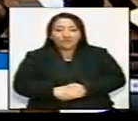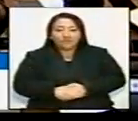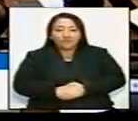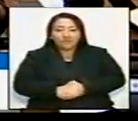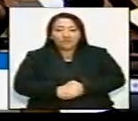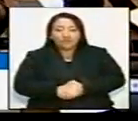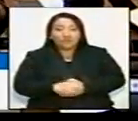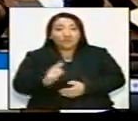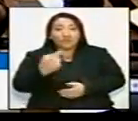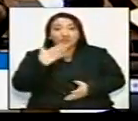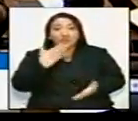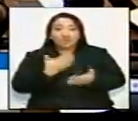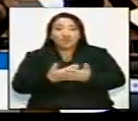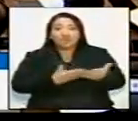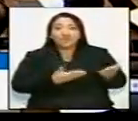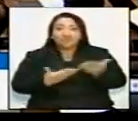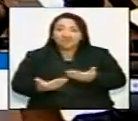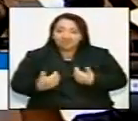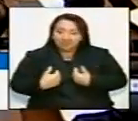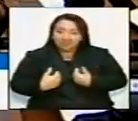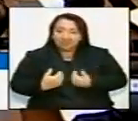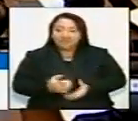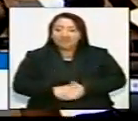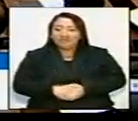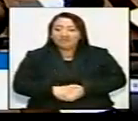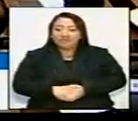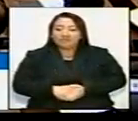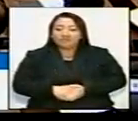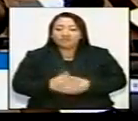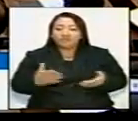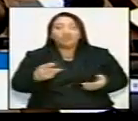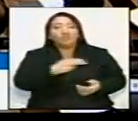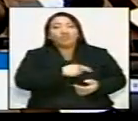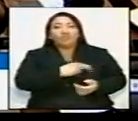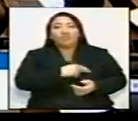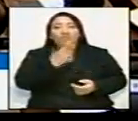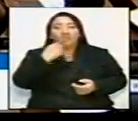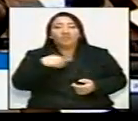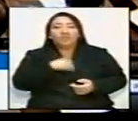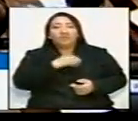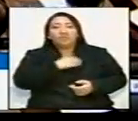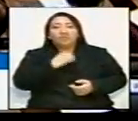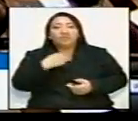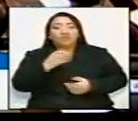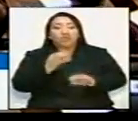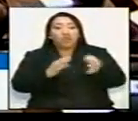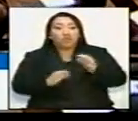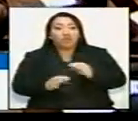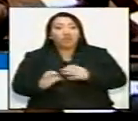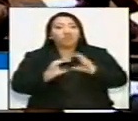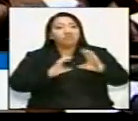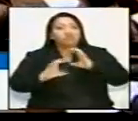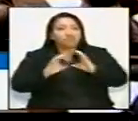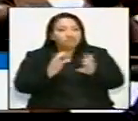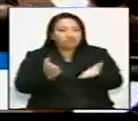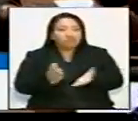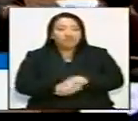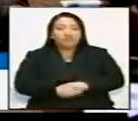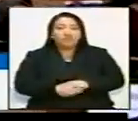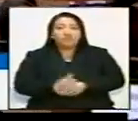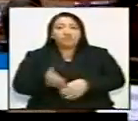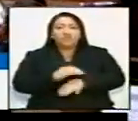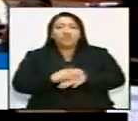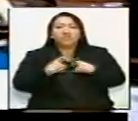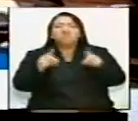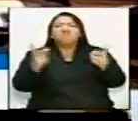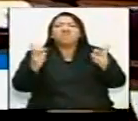que agradecer por la invitación. Es un placer y un honor para nosotros en el Ministerio de Economía venir a conversar de estos temas